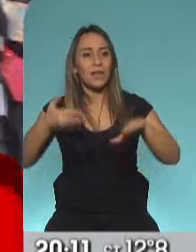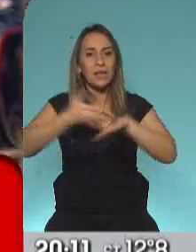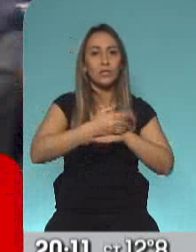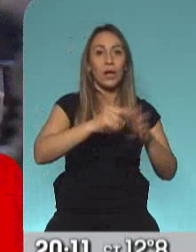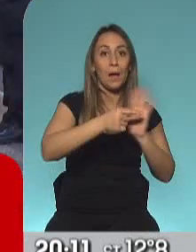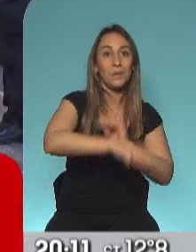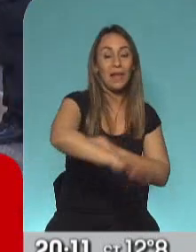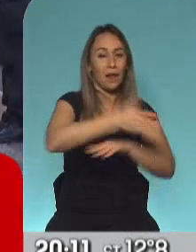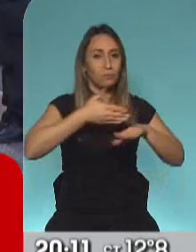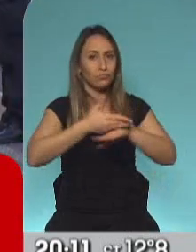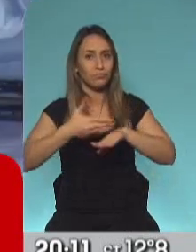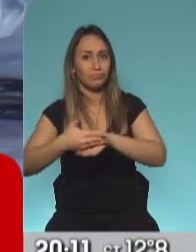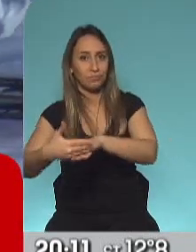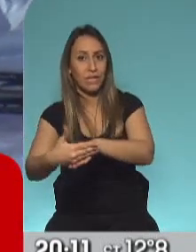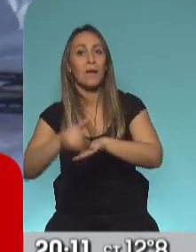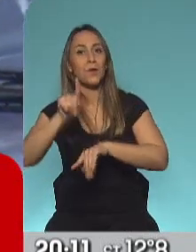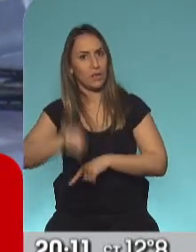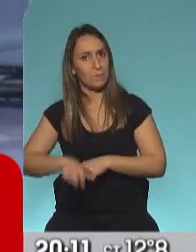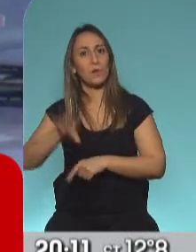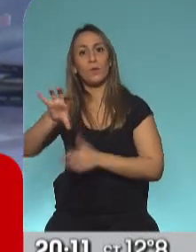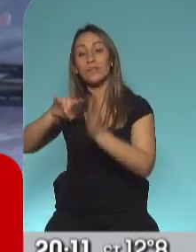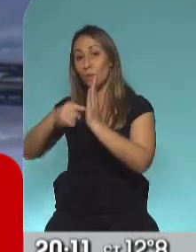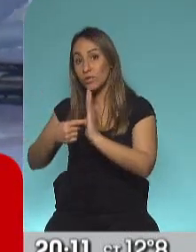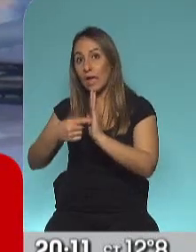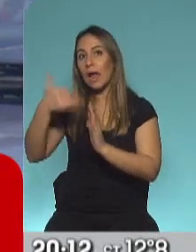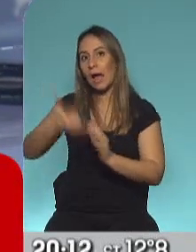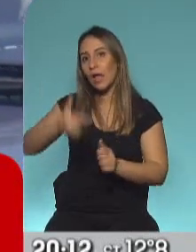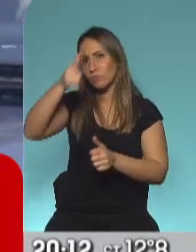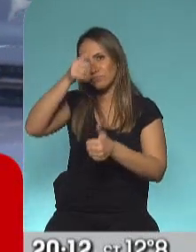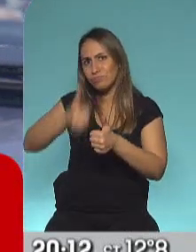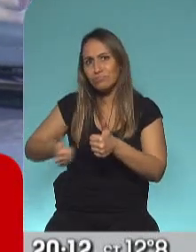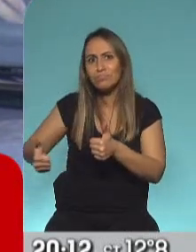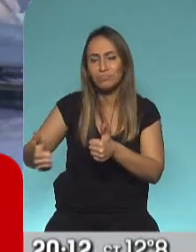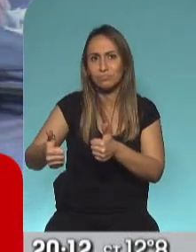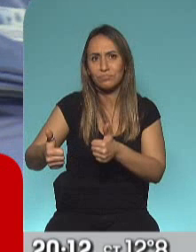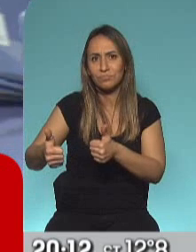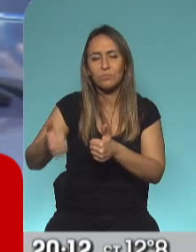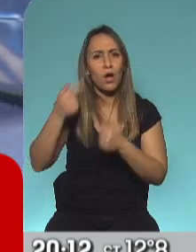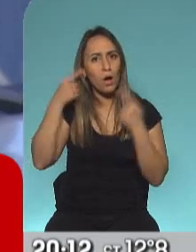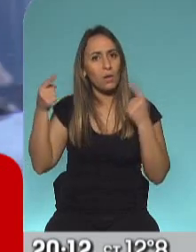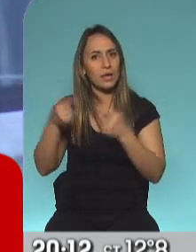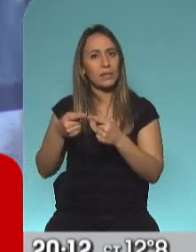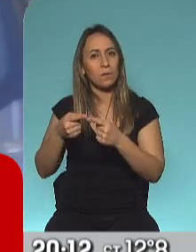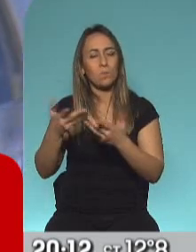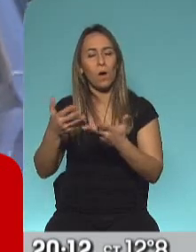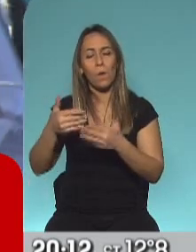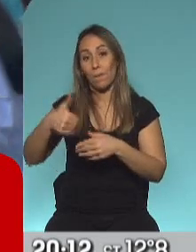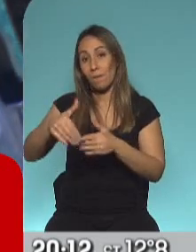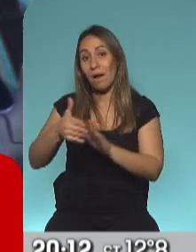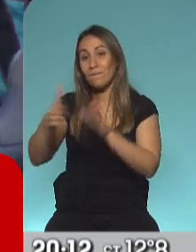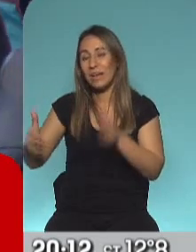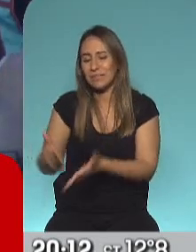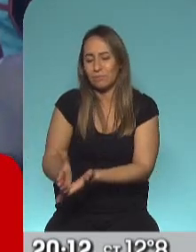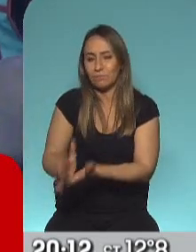y dentro de la ciudad de Buenos Aires también. La idea, te dicen, es la previa a esta fase